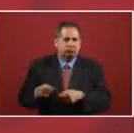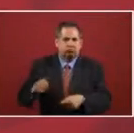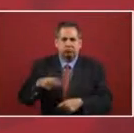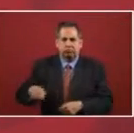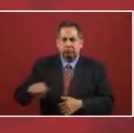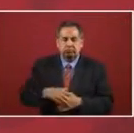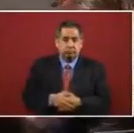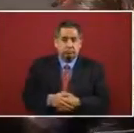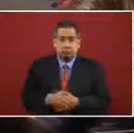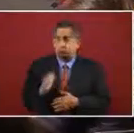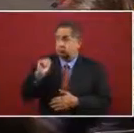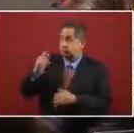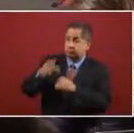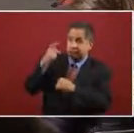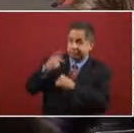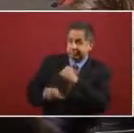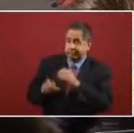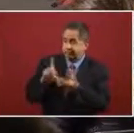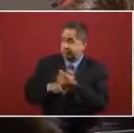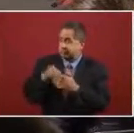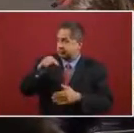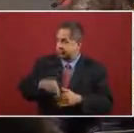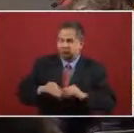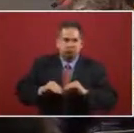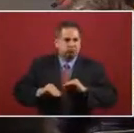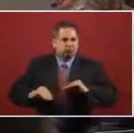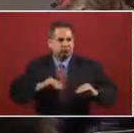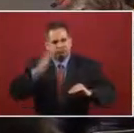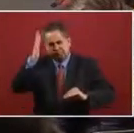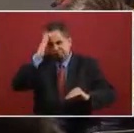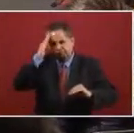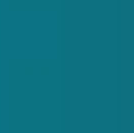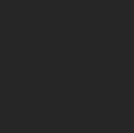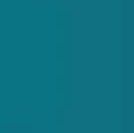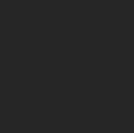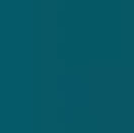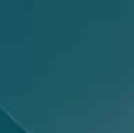el 1 de septiembre y será transmitido, pero no en cadena